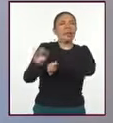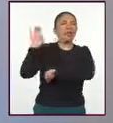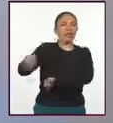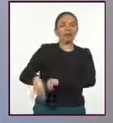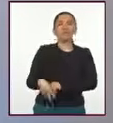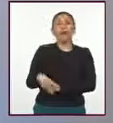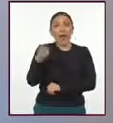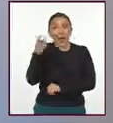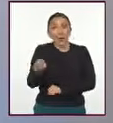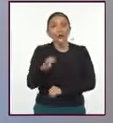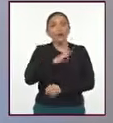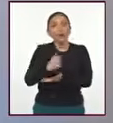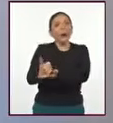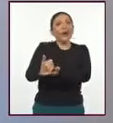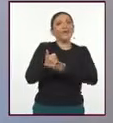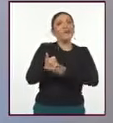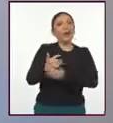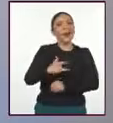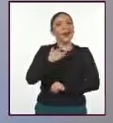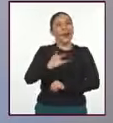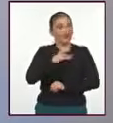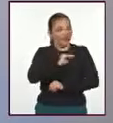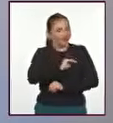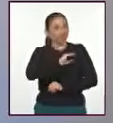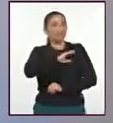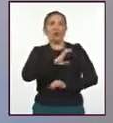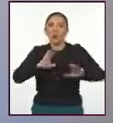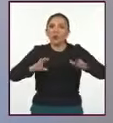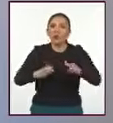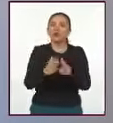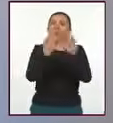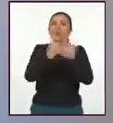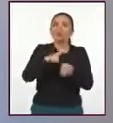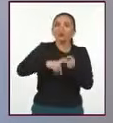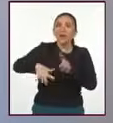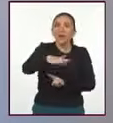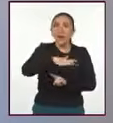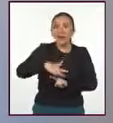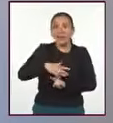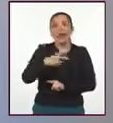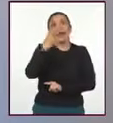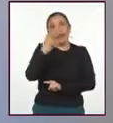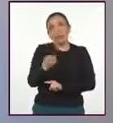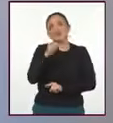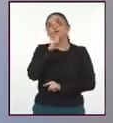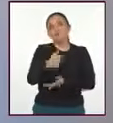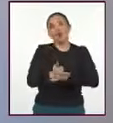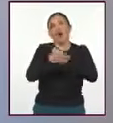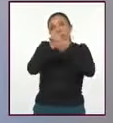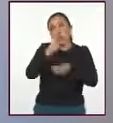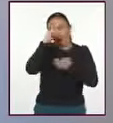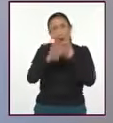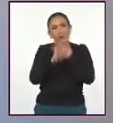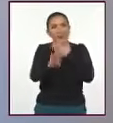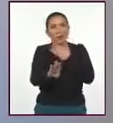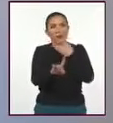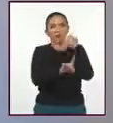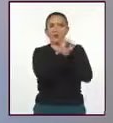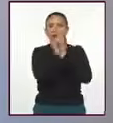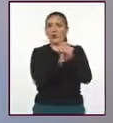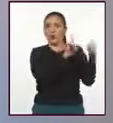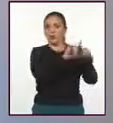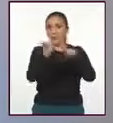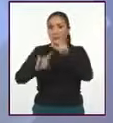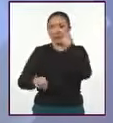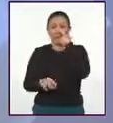va a nutrirnos como comunidad, como sociedad, y esto evidentemente ayuda en la prevención de múltiples problemas.